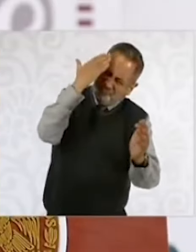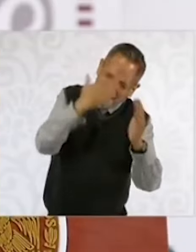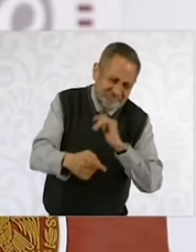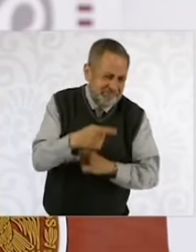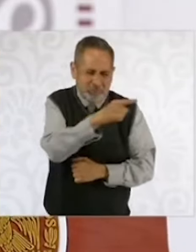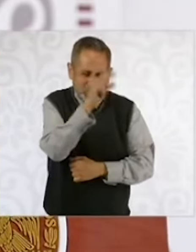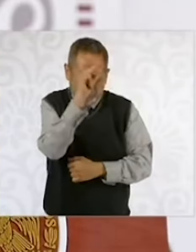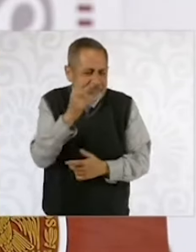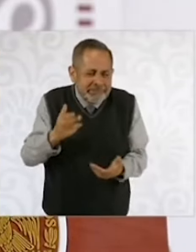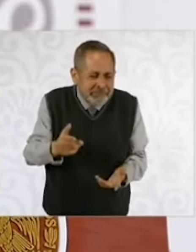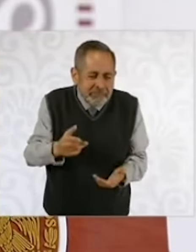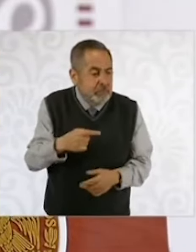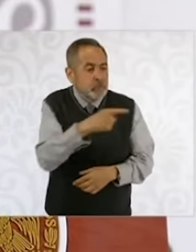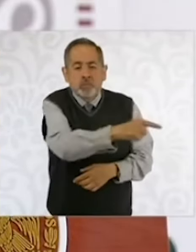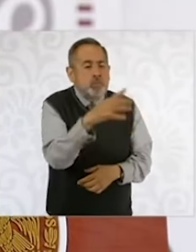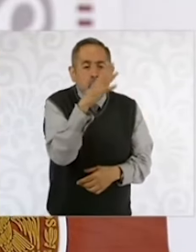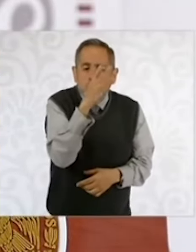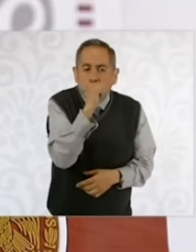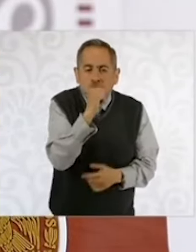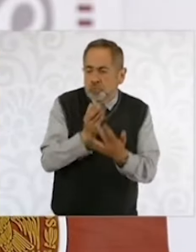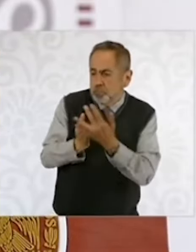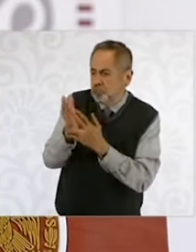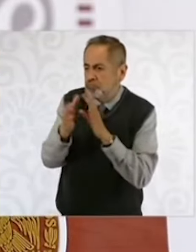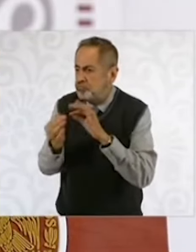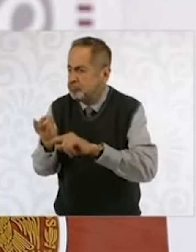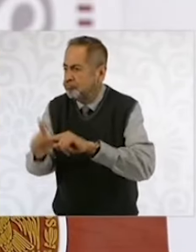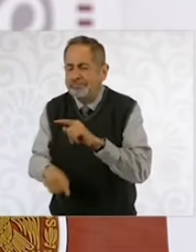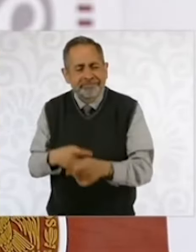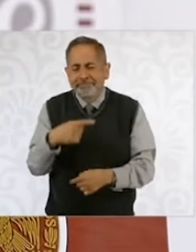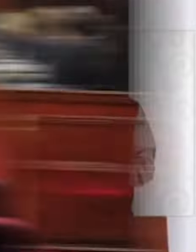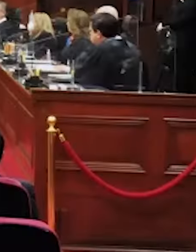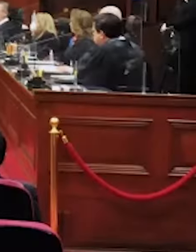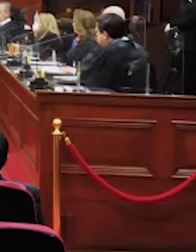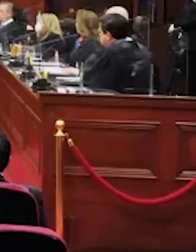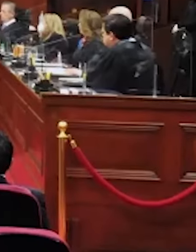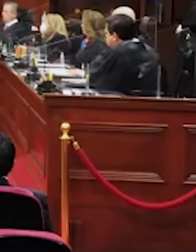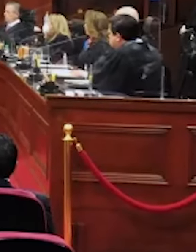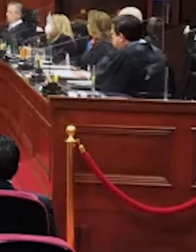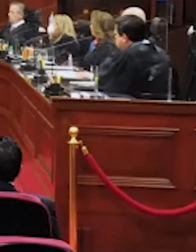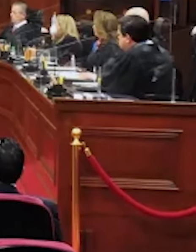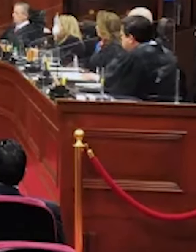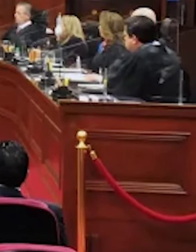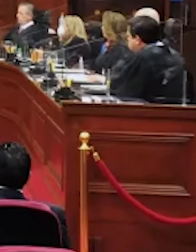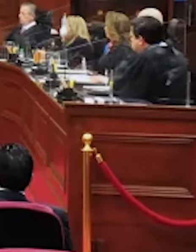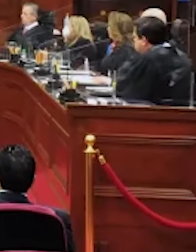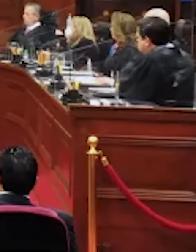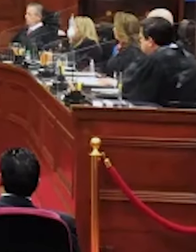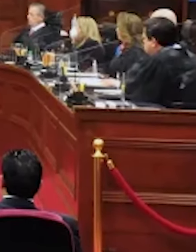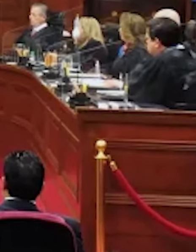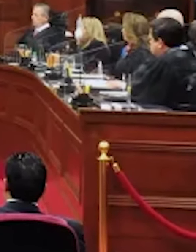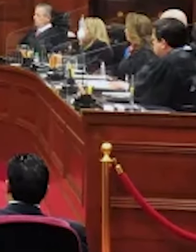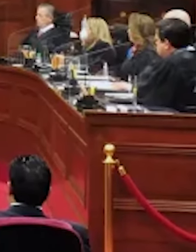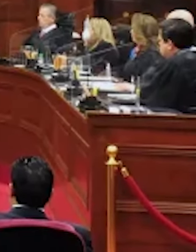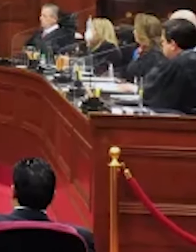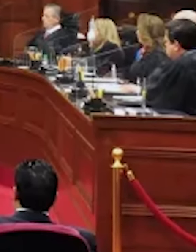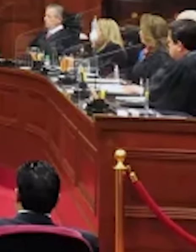que, si presentan ahora su renuncia, se llevan los haberes de retiro, explicó la mandataria. La normativa establecida en el artículo 7 transitorio